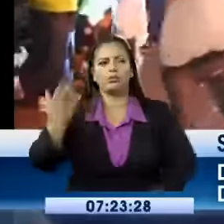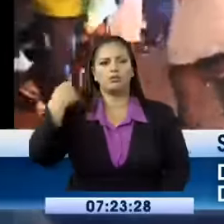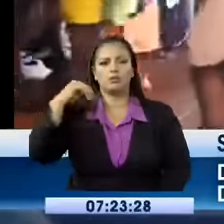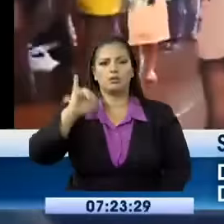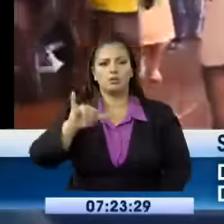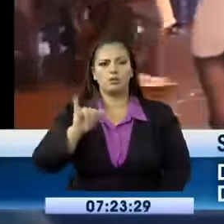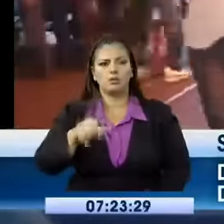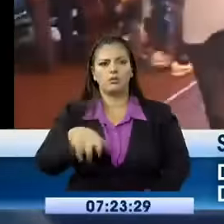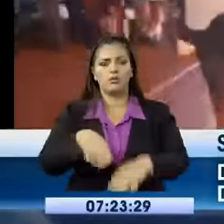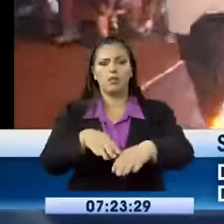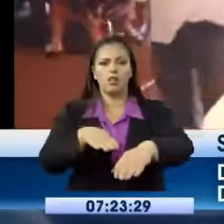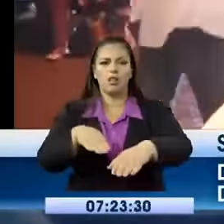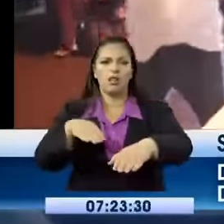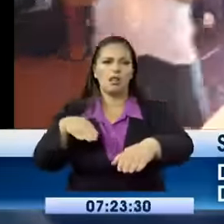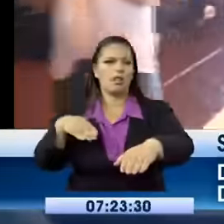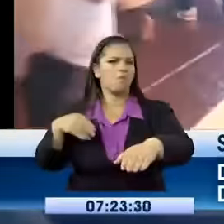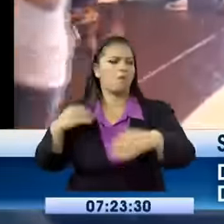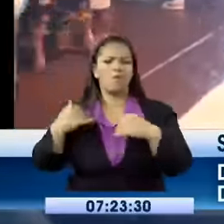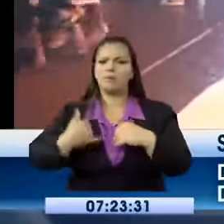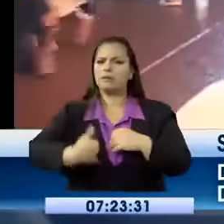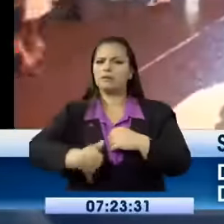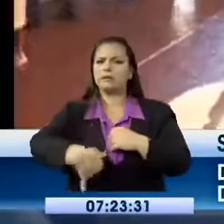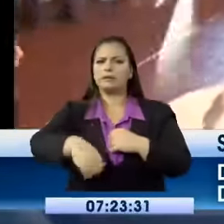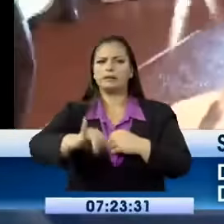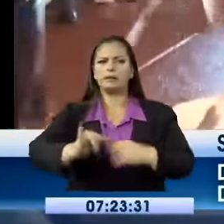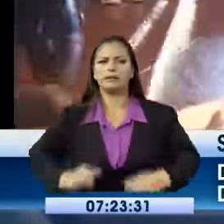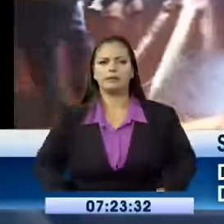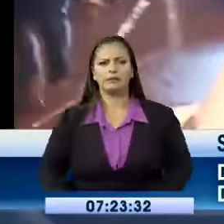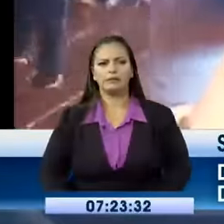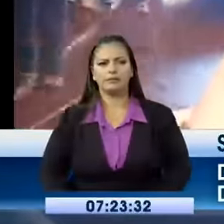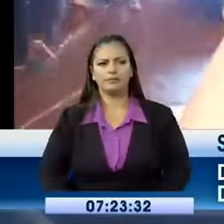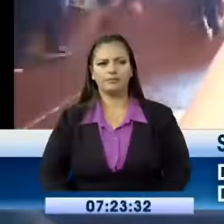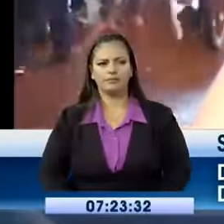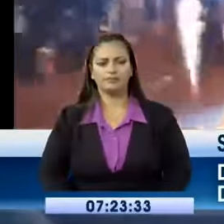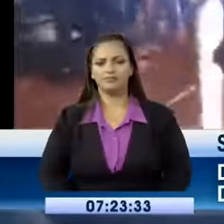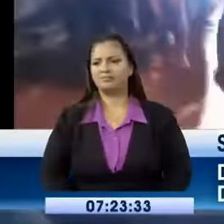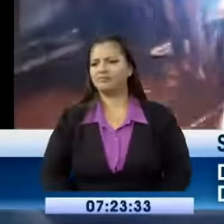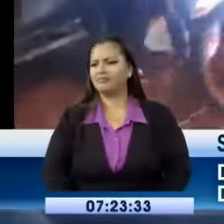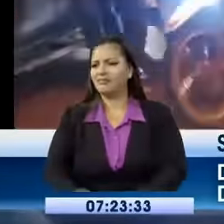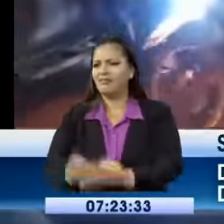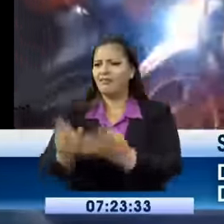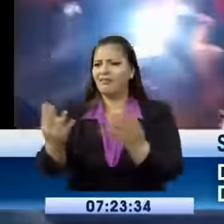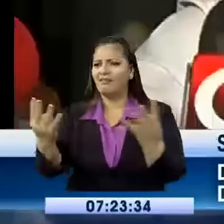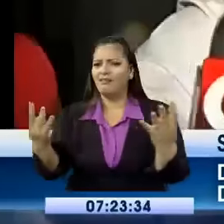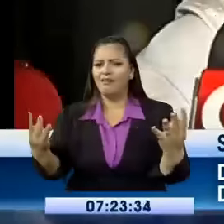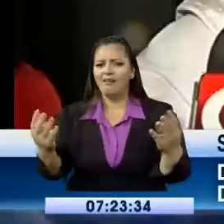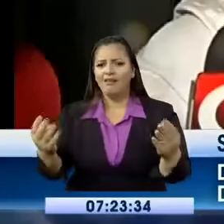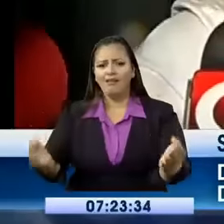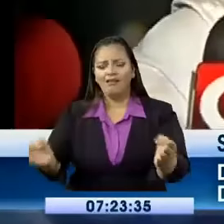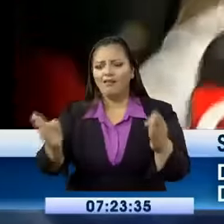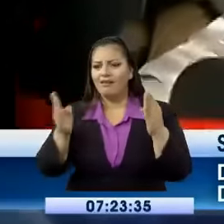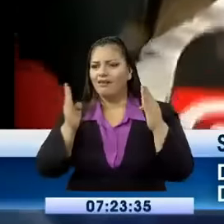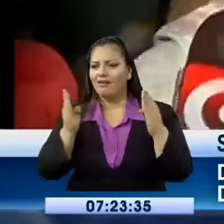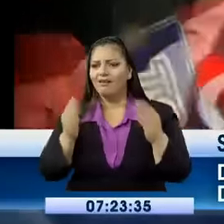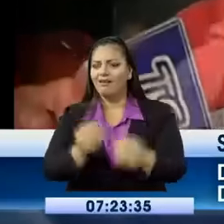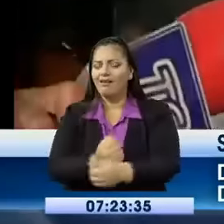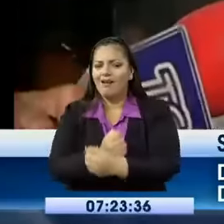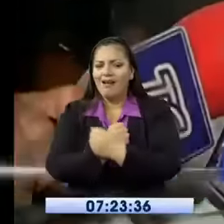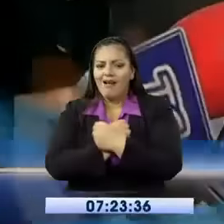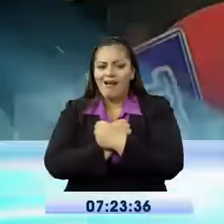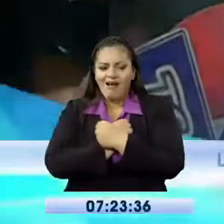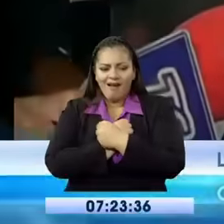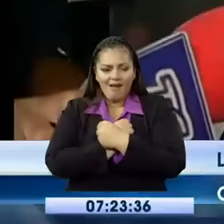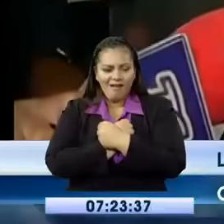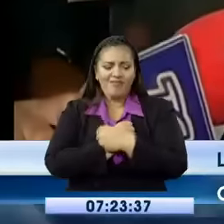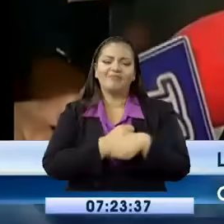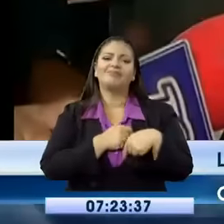no fue impedimento para el recorrido en el corazón llevamos la satisfacción grande del afecto y el cariño de todos los voños darles